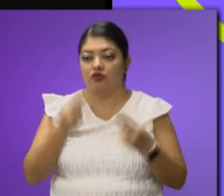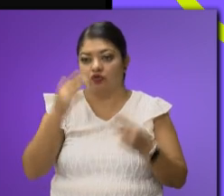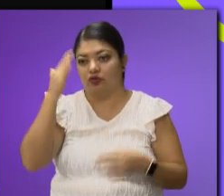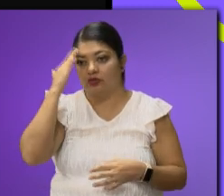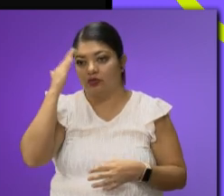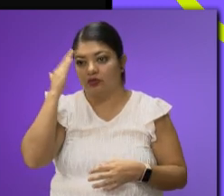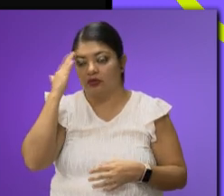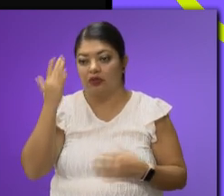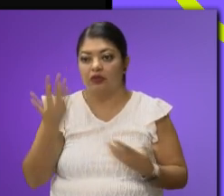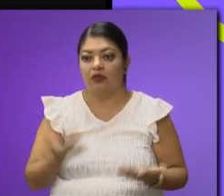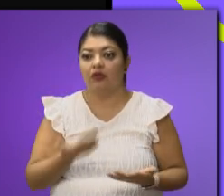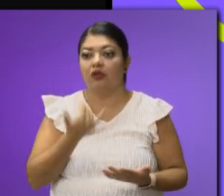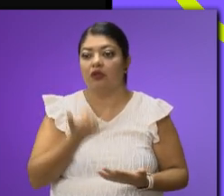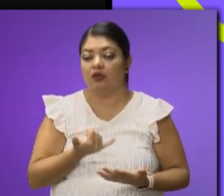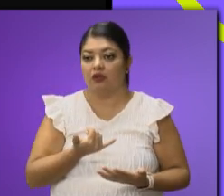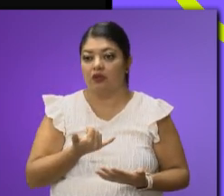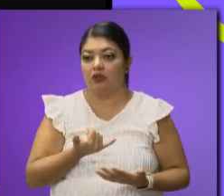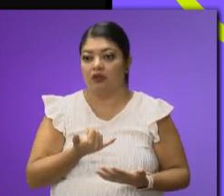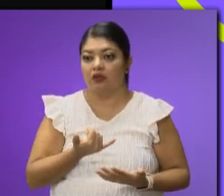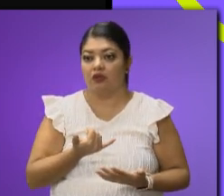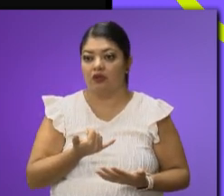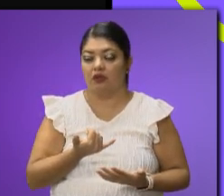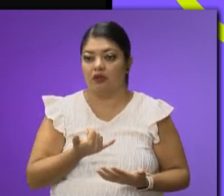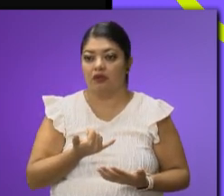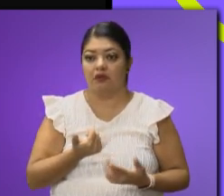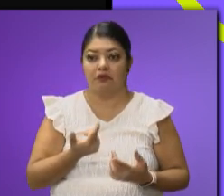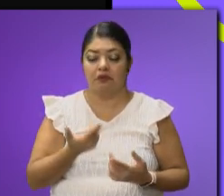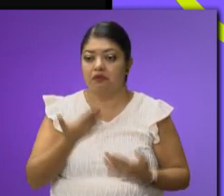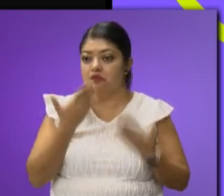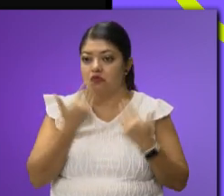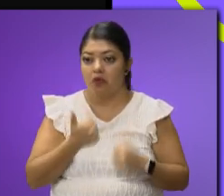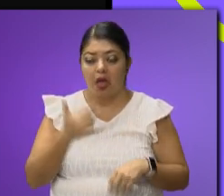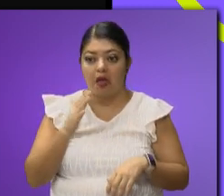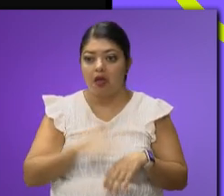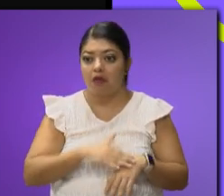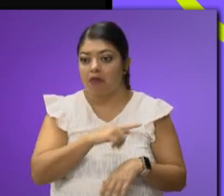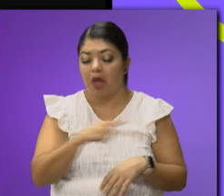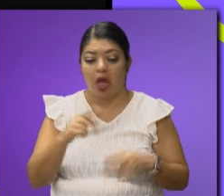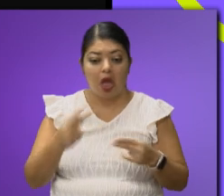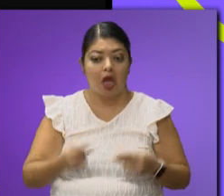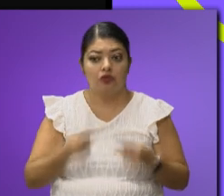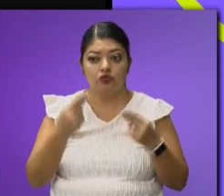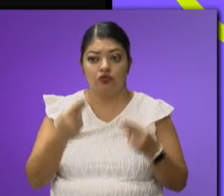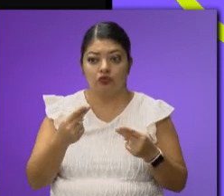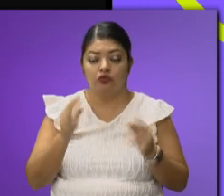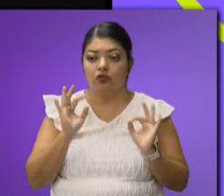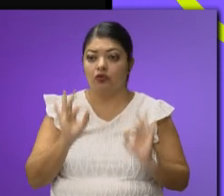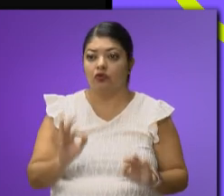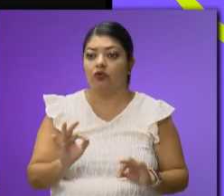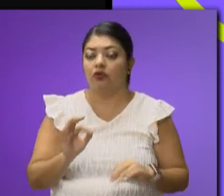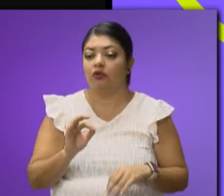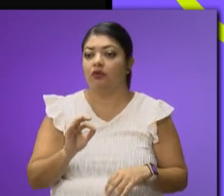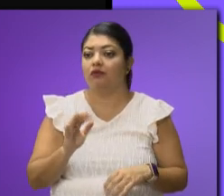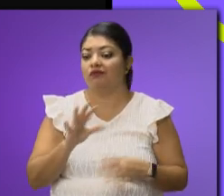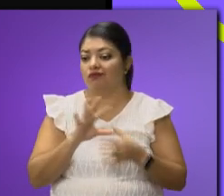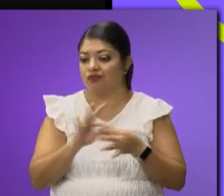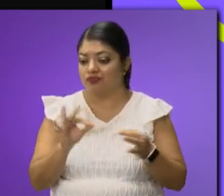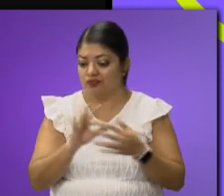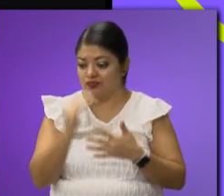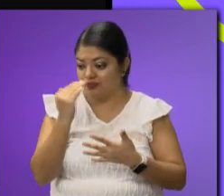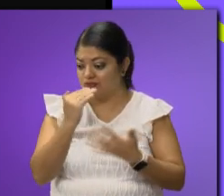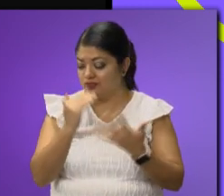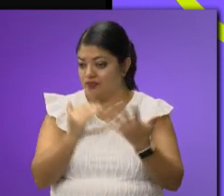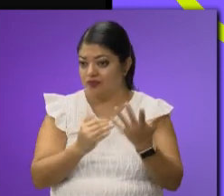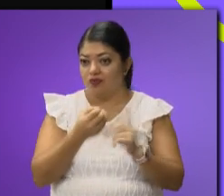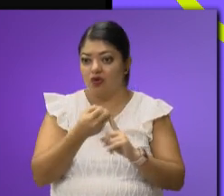generales y no habiendo ningún asunto más que tratar y habiéndose desahogado todos los puntos